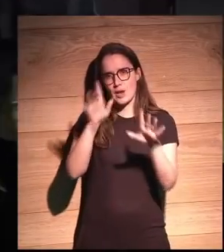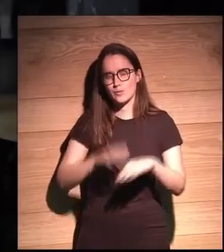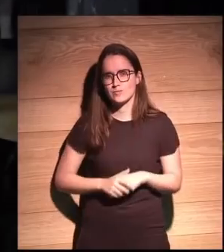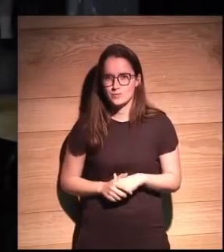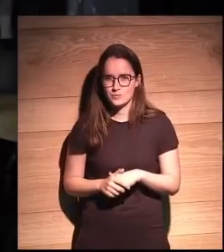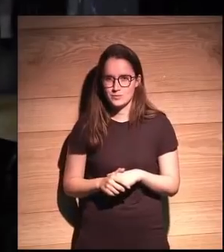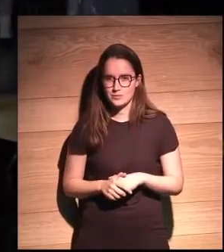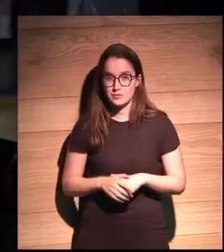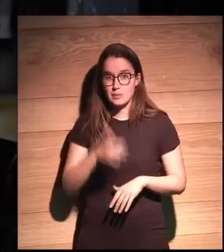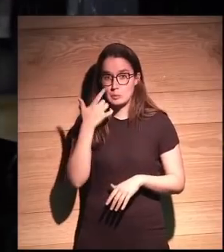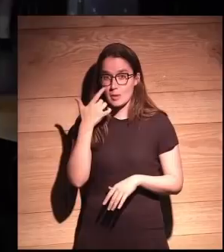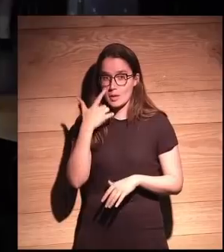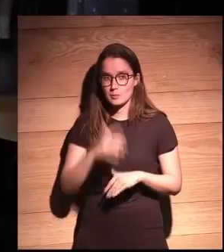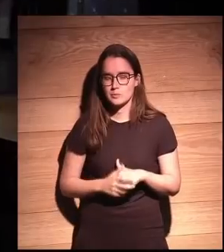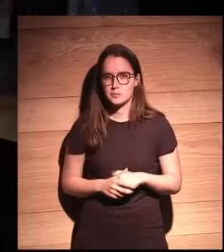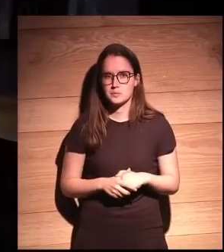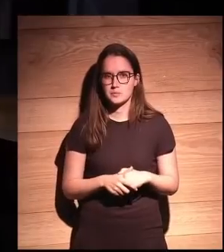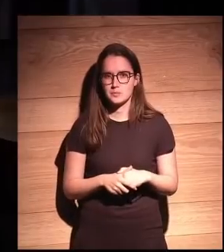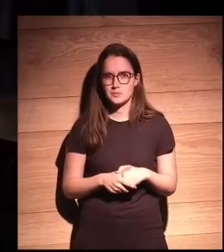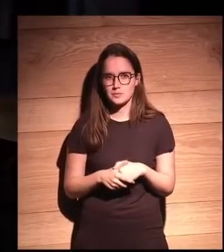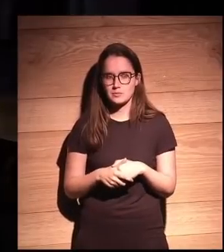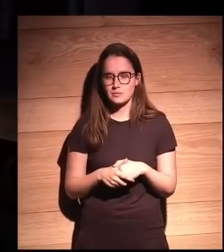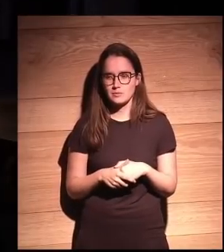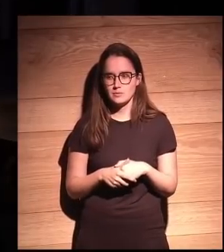vamos a ver. Vamos a ver. Ahí está.